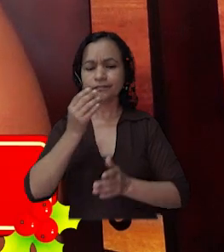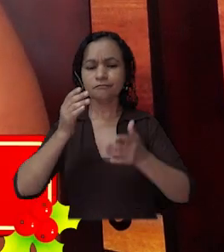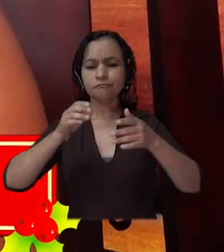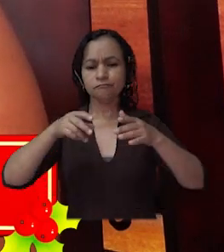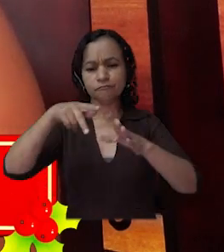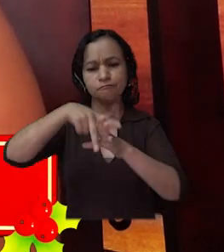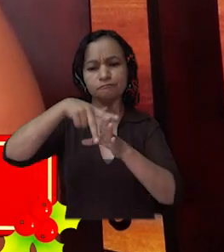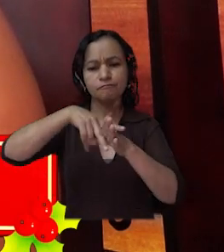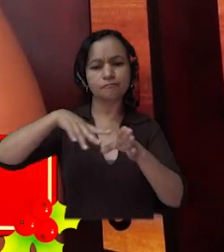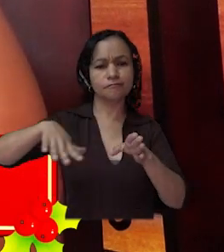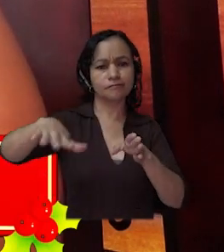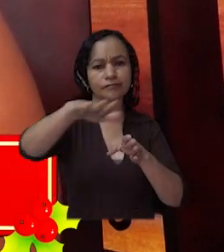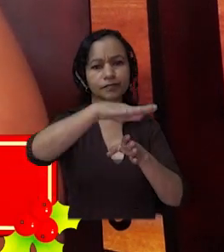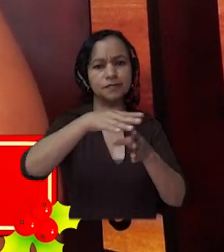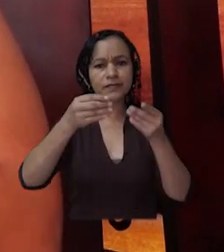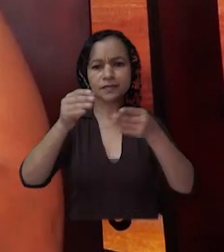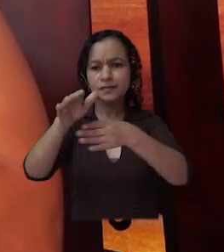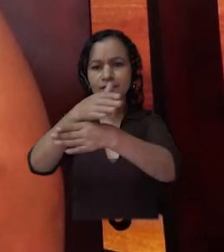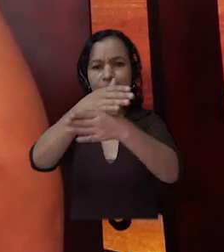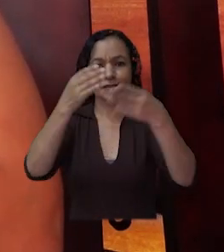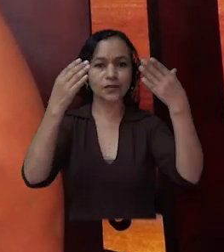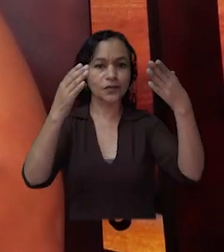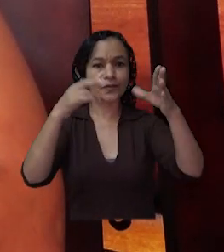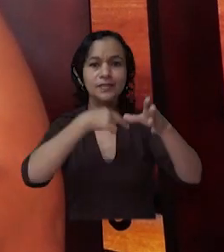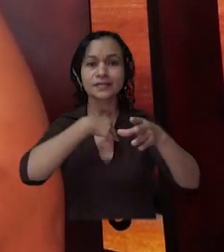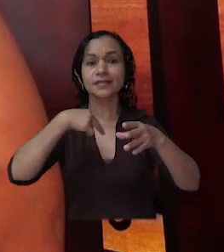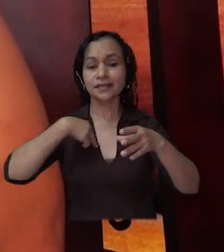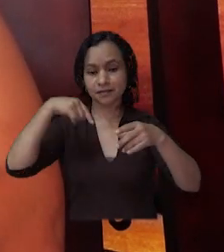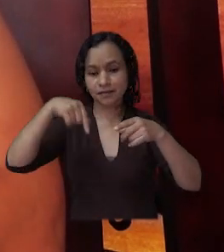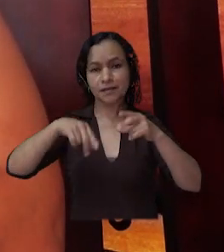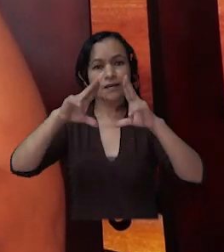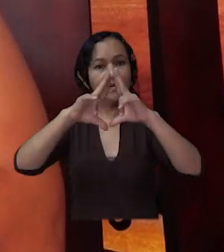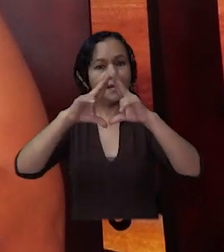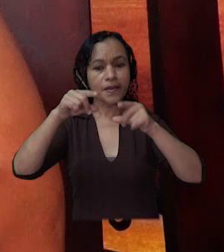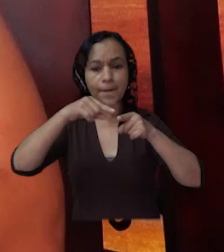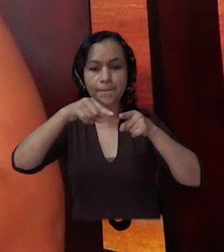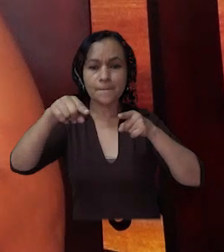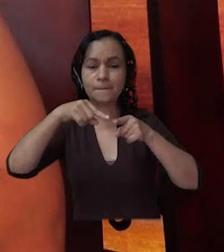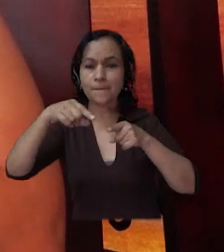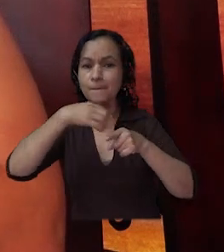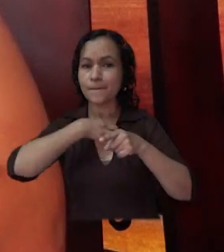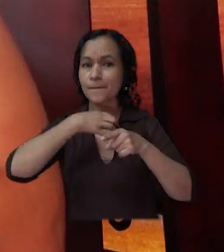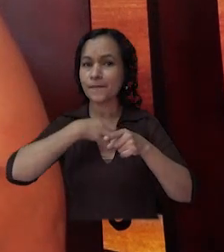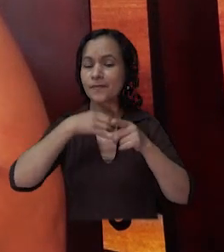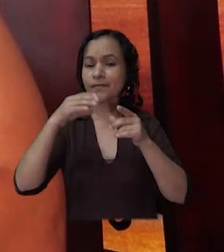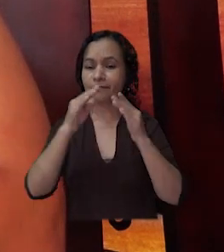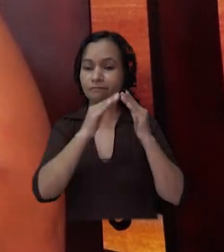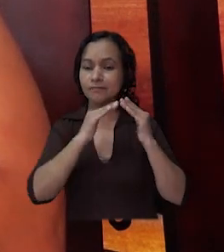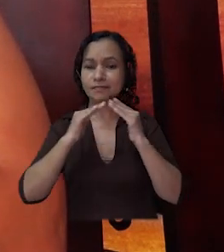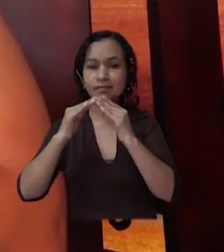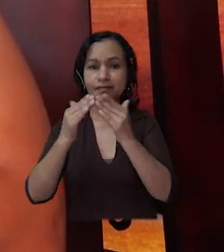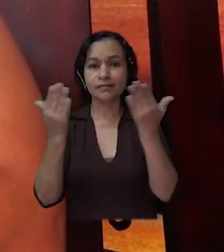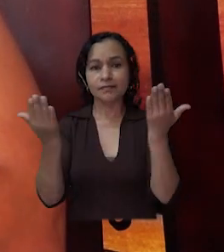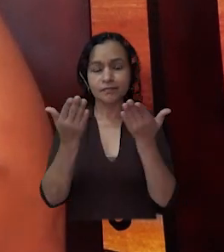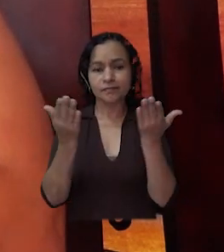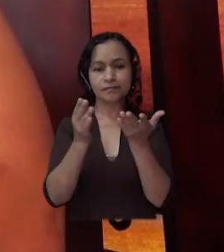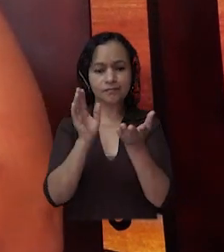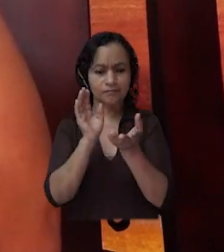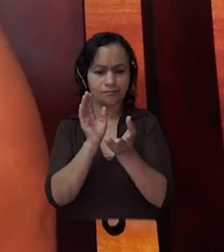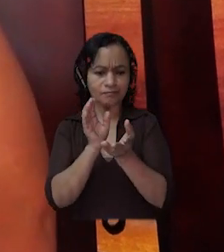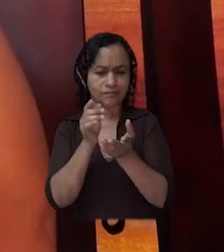porque lleva muchas cosas que se producen en nuestro municipio, en nuestras comunidades como la